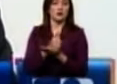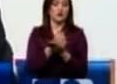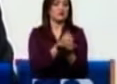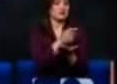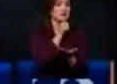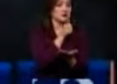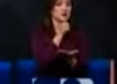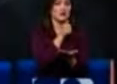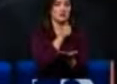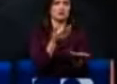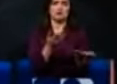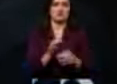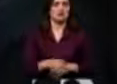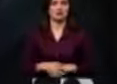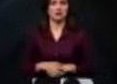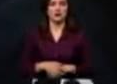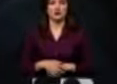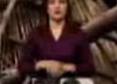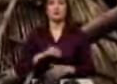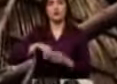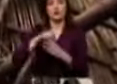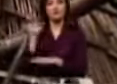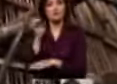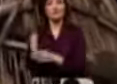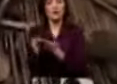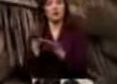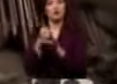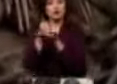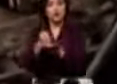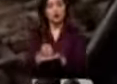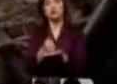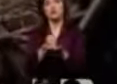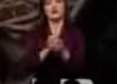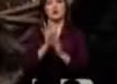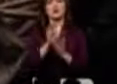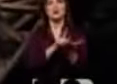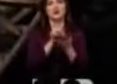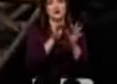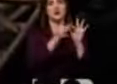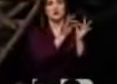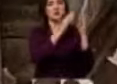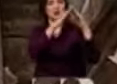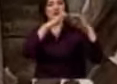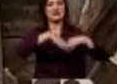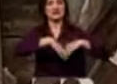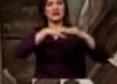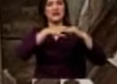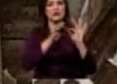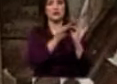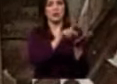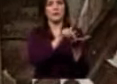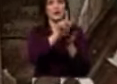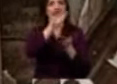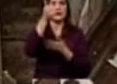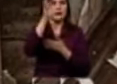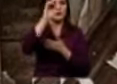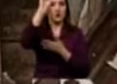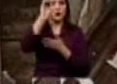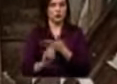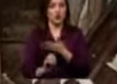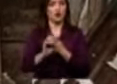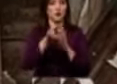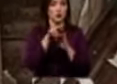bienes privados. Según la autoridad, con el fondo de emergencia se podría cubrir hasta el 10% del arreglo o reconstrucción de la vivienda si